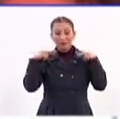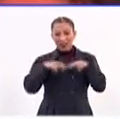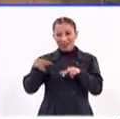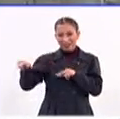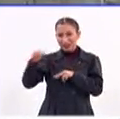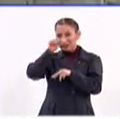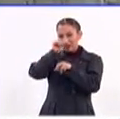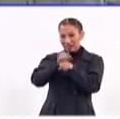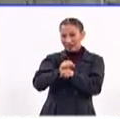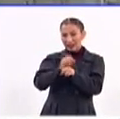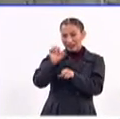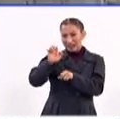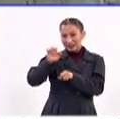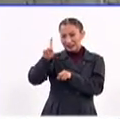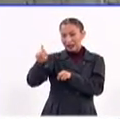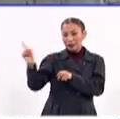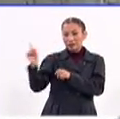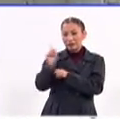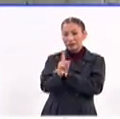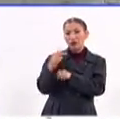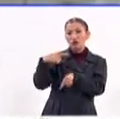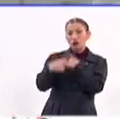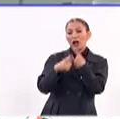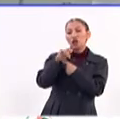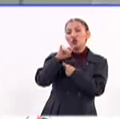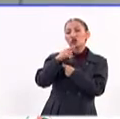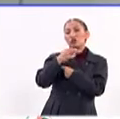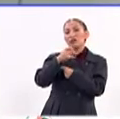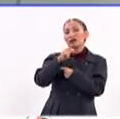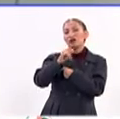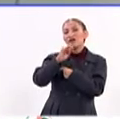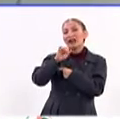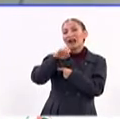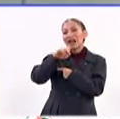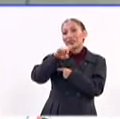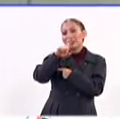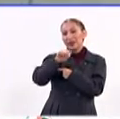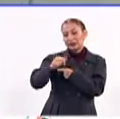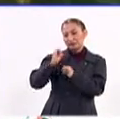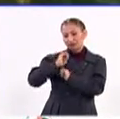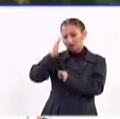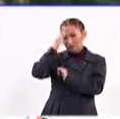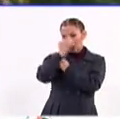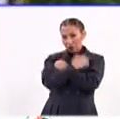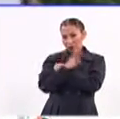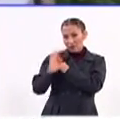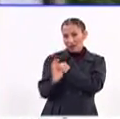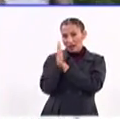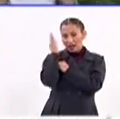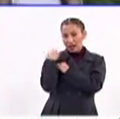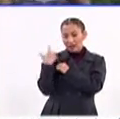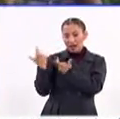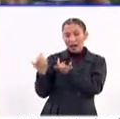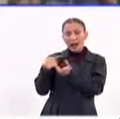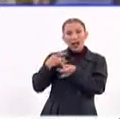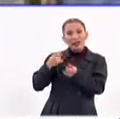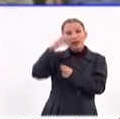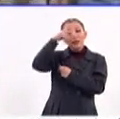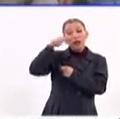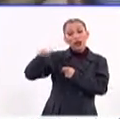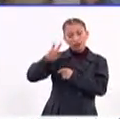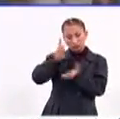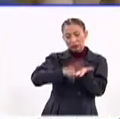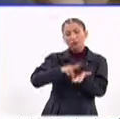representación de la Secretaría de Educación Pública, asistió Luis Humberto Fernández Fuentes, Autoridad Educativa Federal de la Calidad de México,